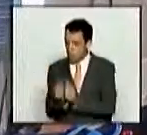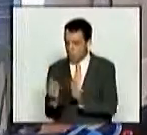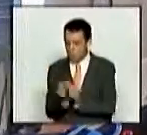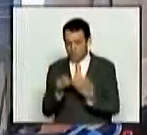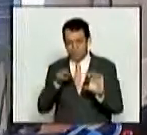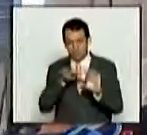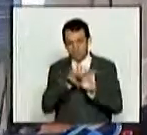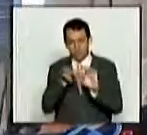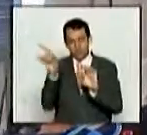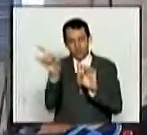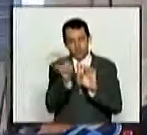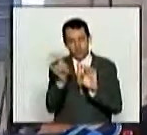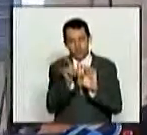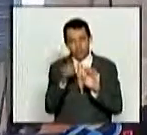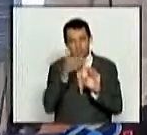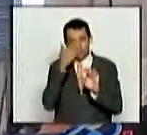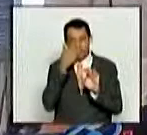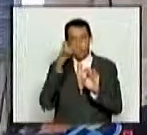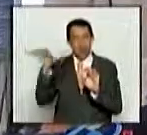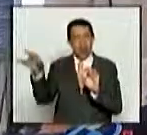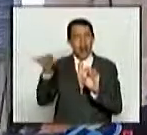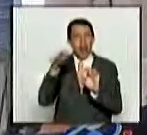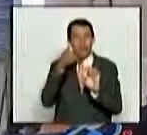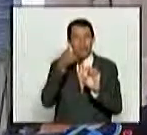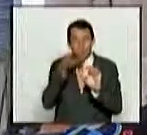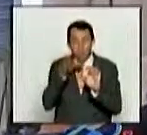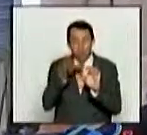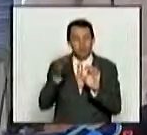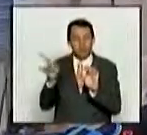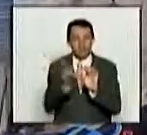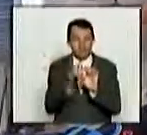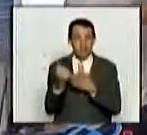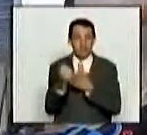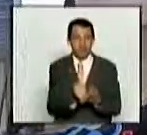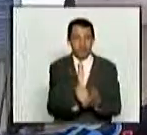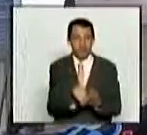en el proceso con esas hernias discales y así no tener que recurrir a la cirugía.